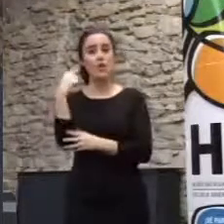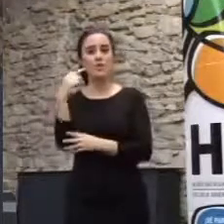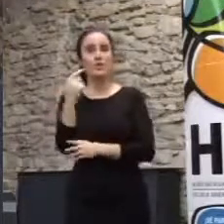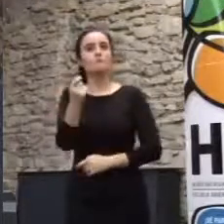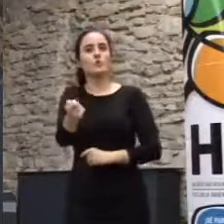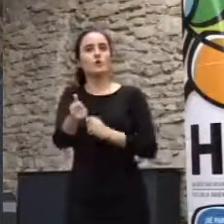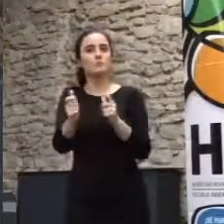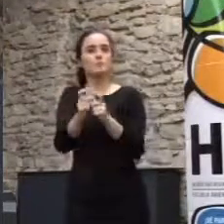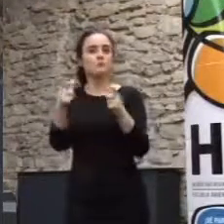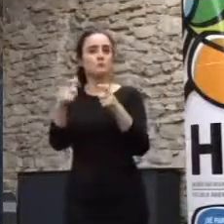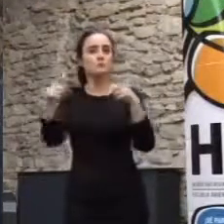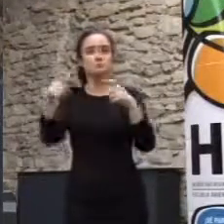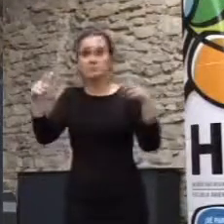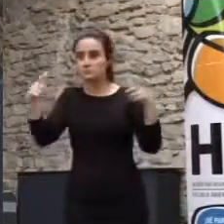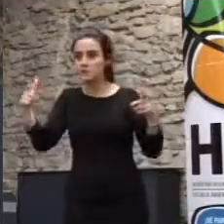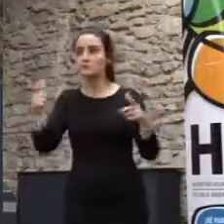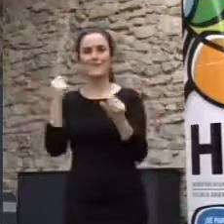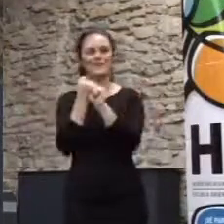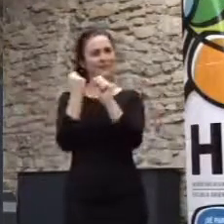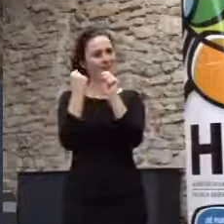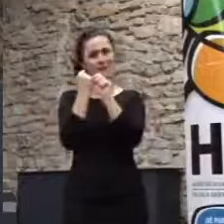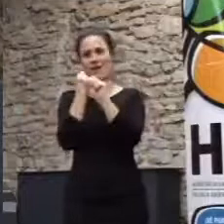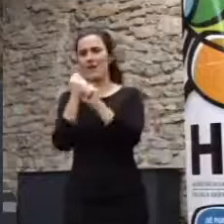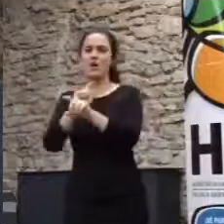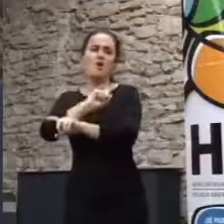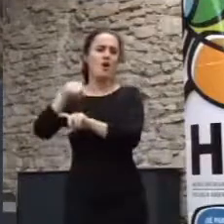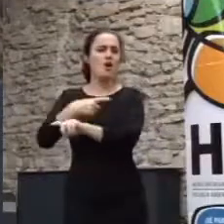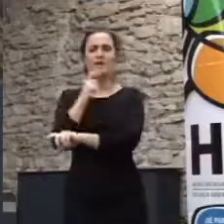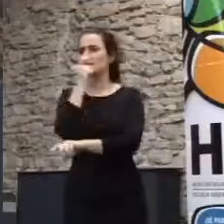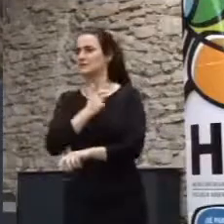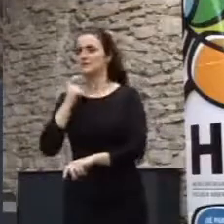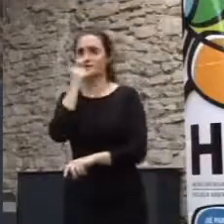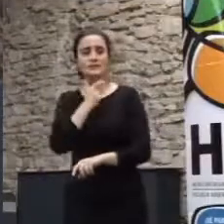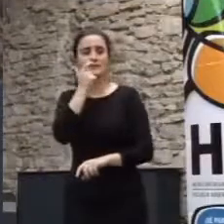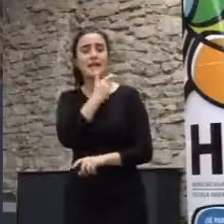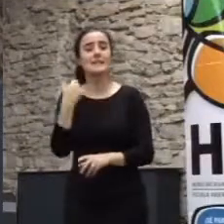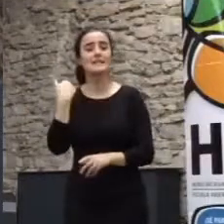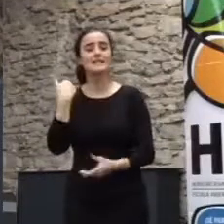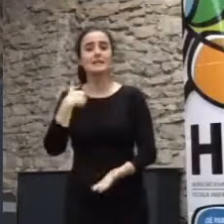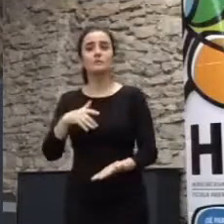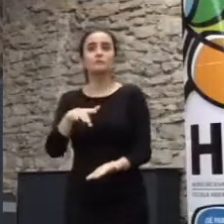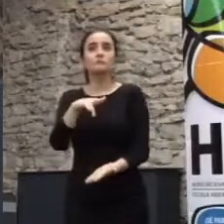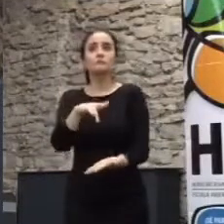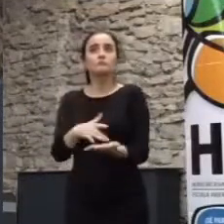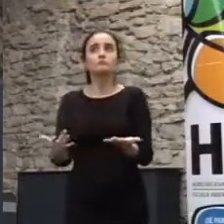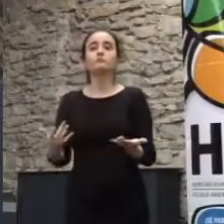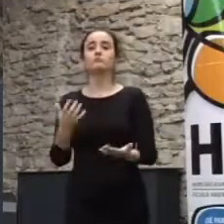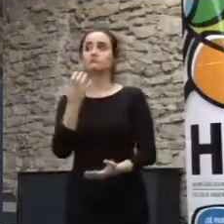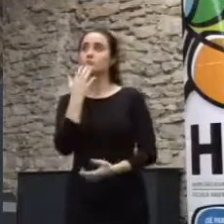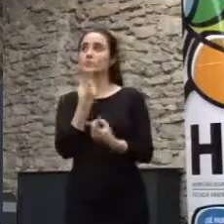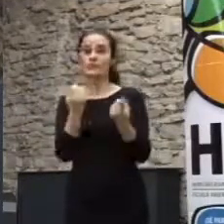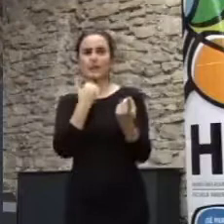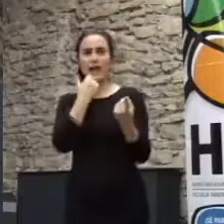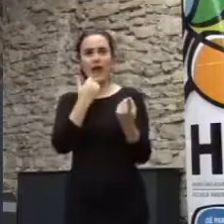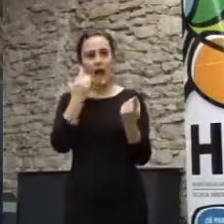poco fuimos creciendo, con mucho trabajo, con muchísimas horas, y en el intento ese, pues bueno, si hay que vivir de algo,